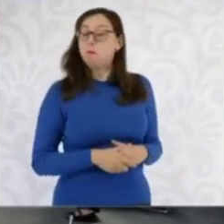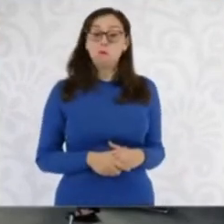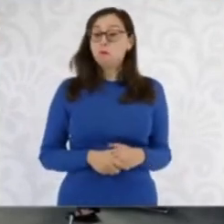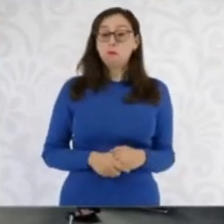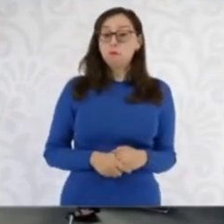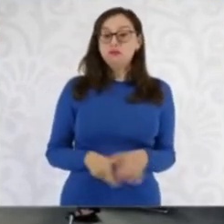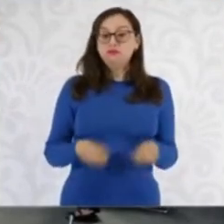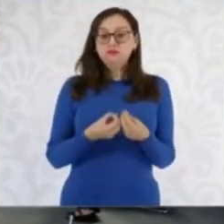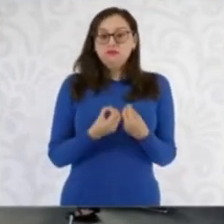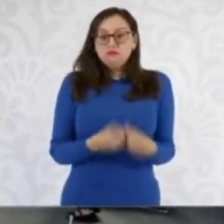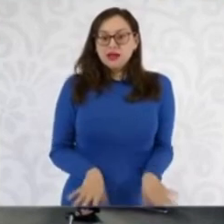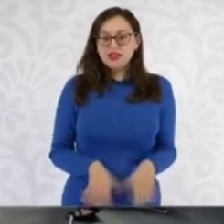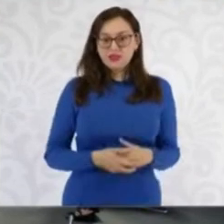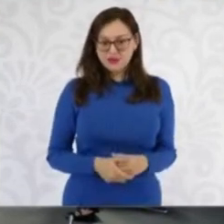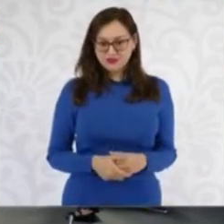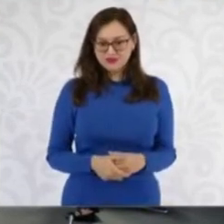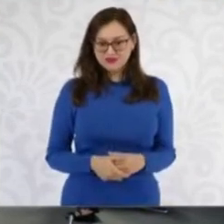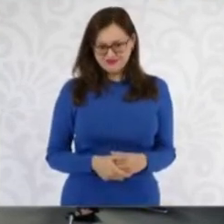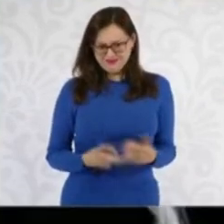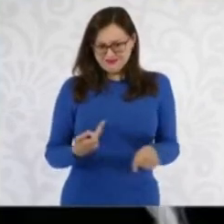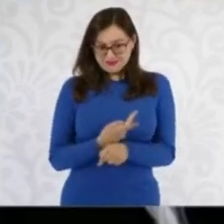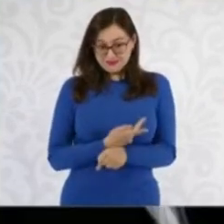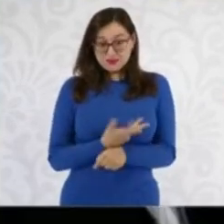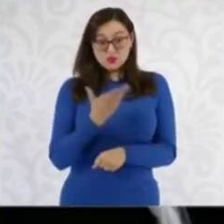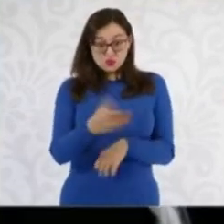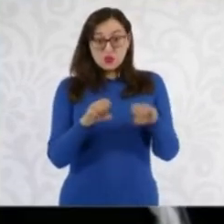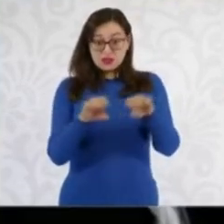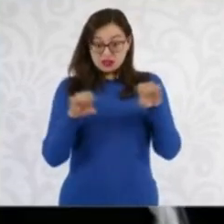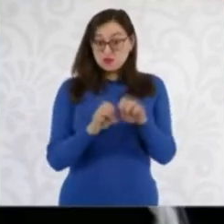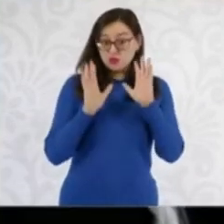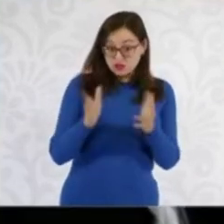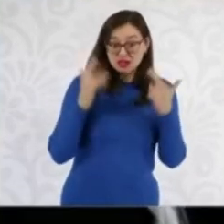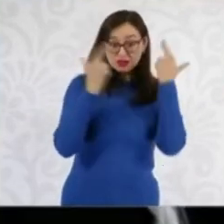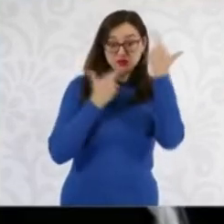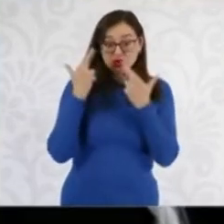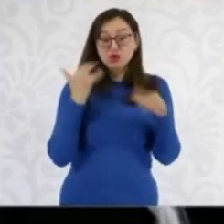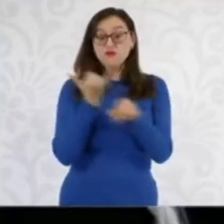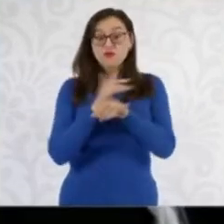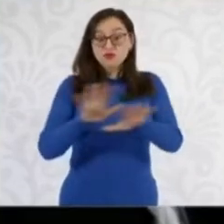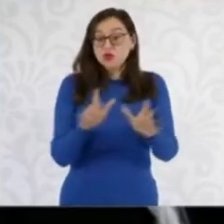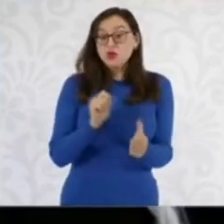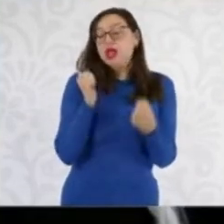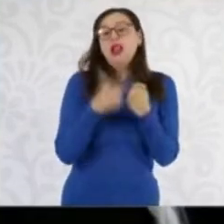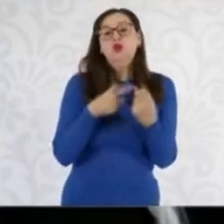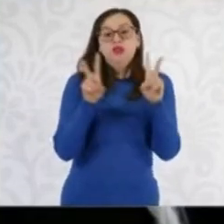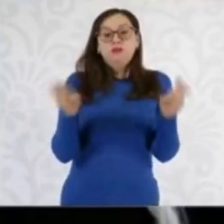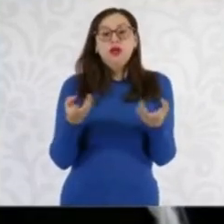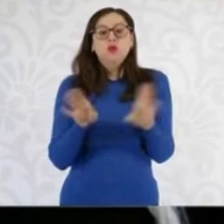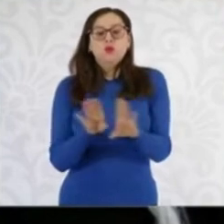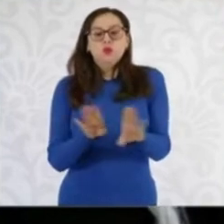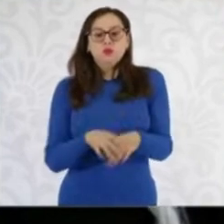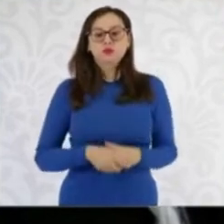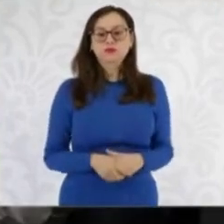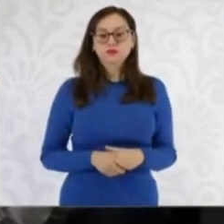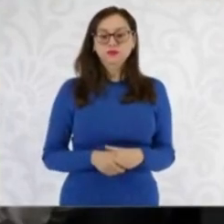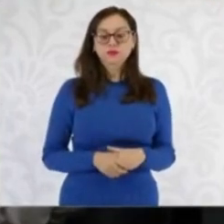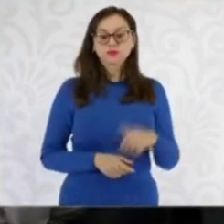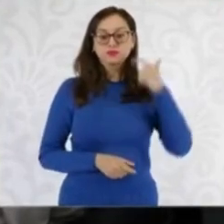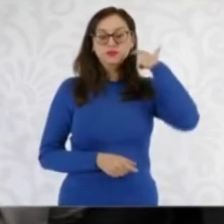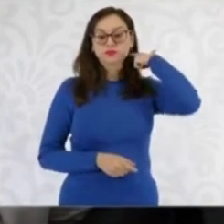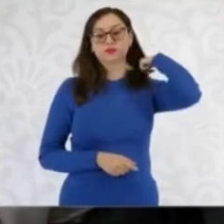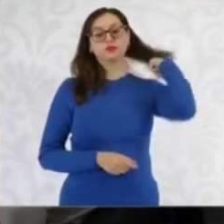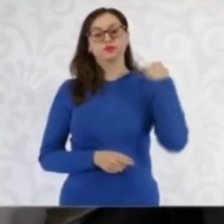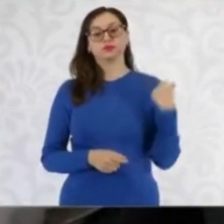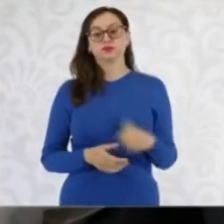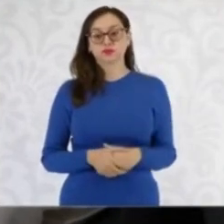Preguntarle, Presidenta, si tuvieron oportunidad en su gabinete de revisar este asunto, si ya le dieron alguna información al respecto y cómo se podría atender. Sí, lo tomamos